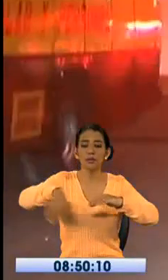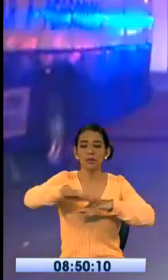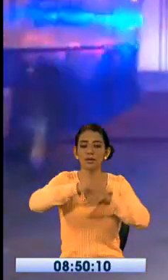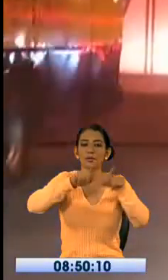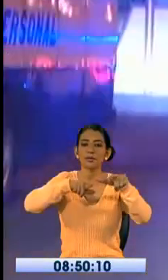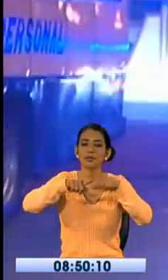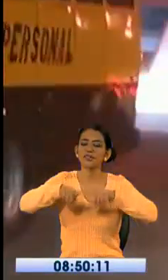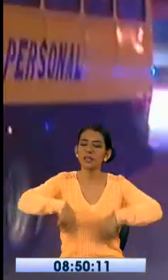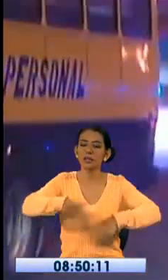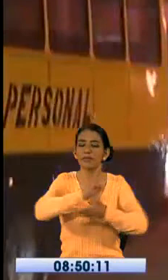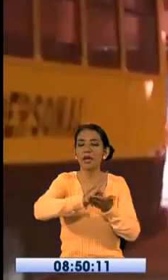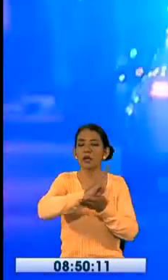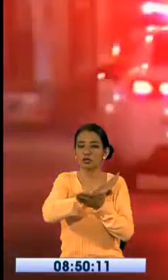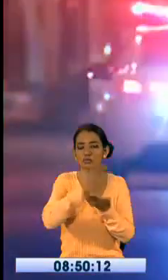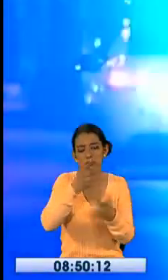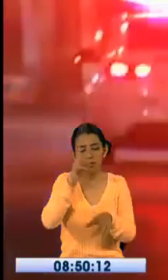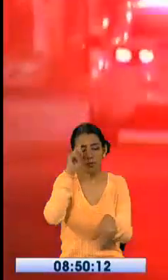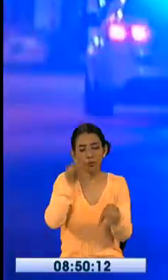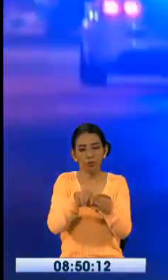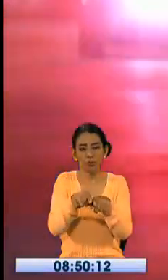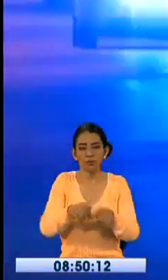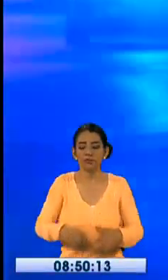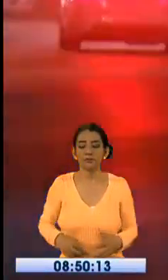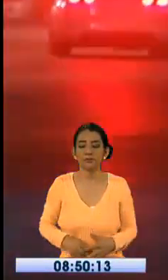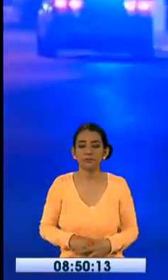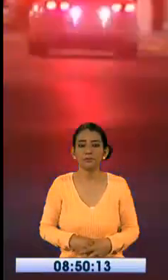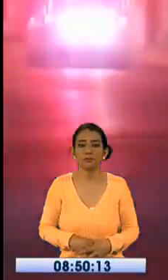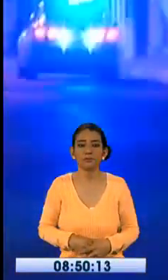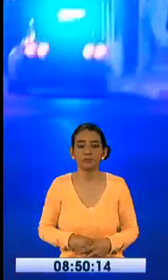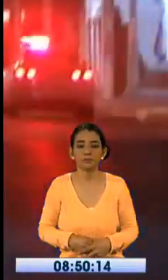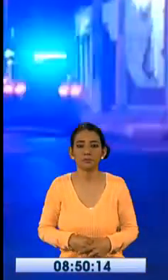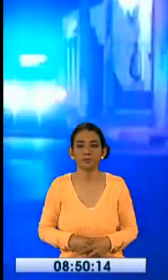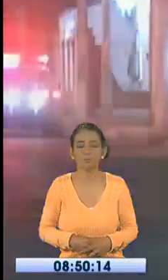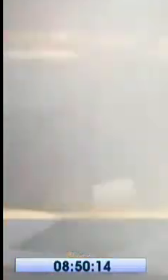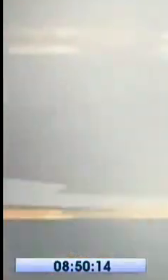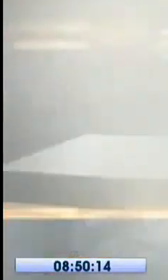en asambleas barriales. Informó Marcela Maquilón.